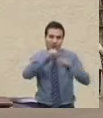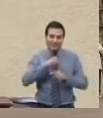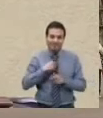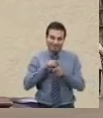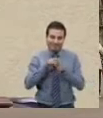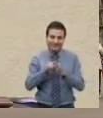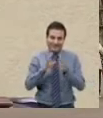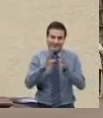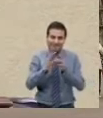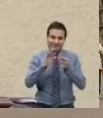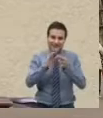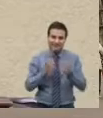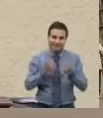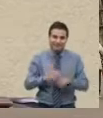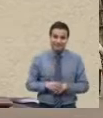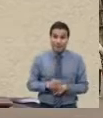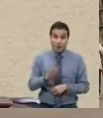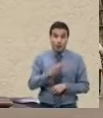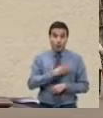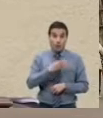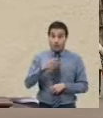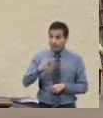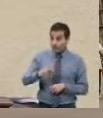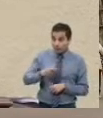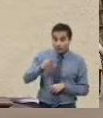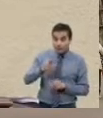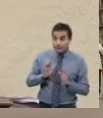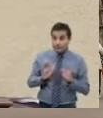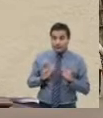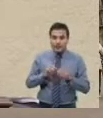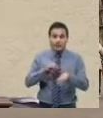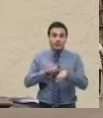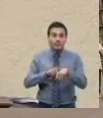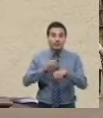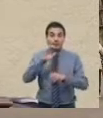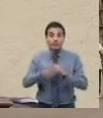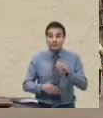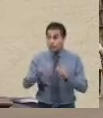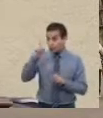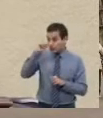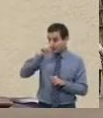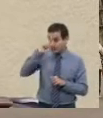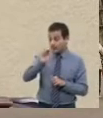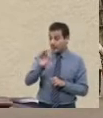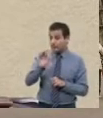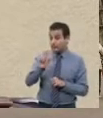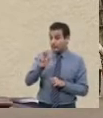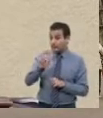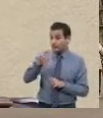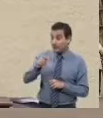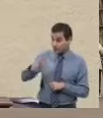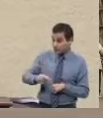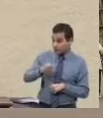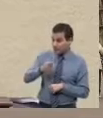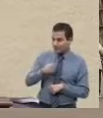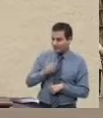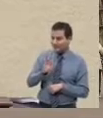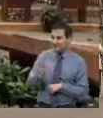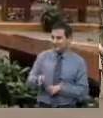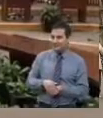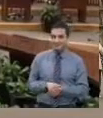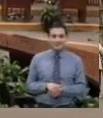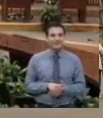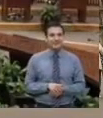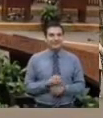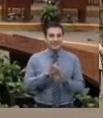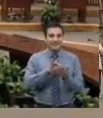en mi segunda ronda, bueno, a menos que me hagan una pregunta, se me acabó el tiempo. La consejera Favela quiere hacerme una pregunta, cosa que acepto con mucho gusto.